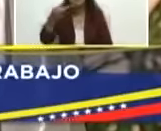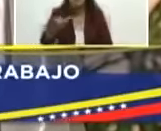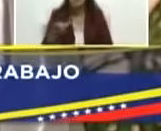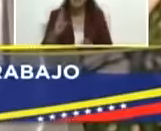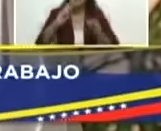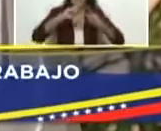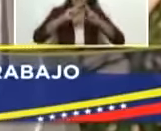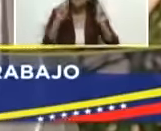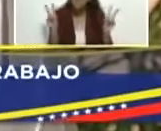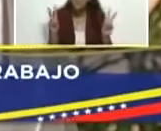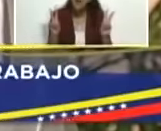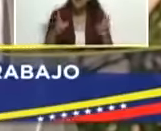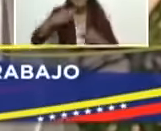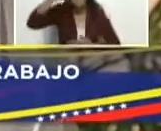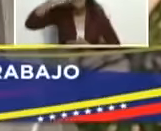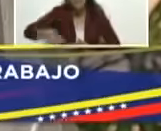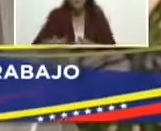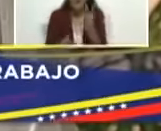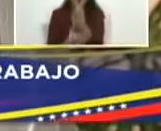paz militar.